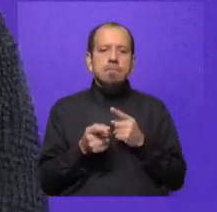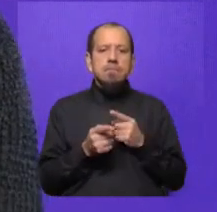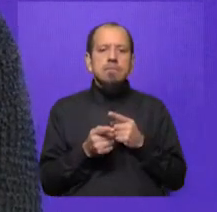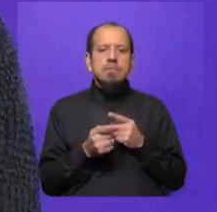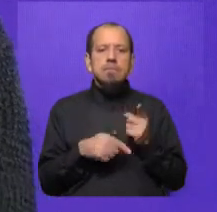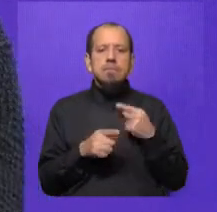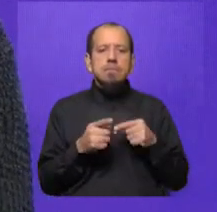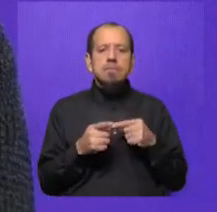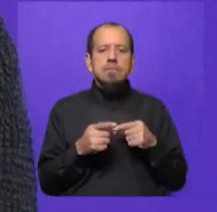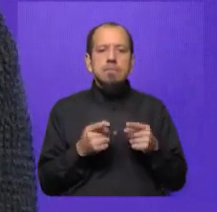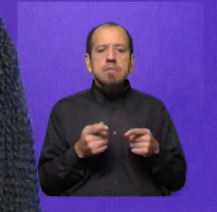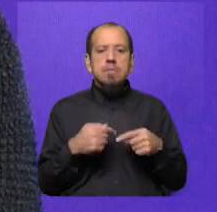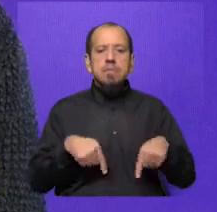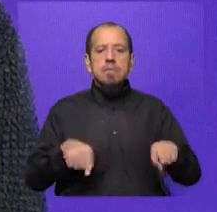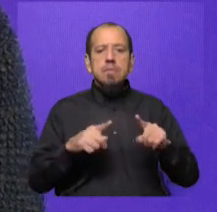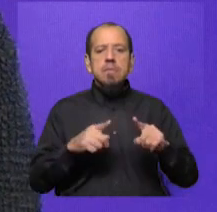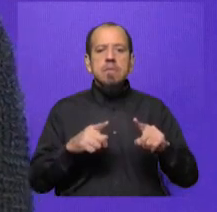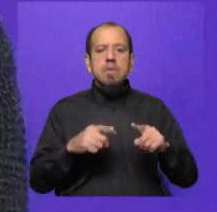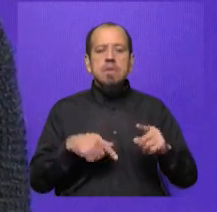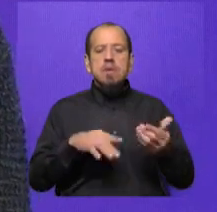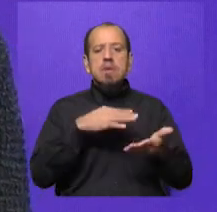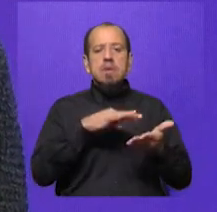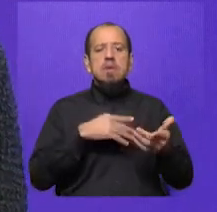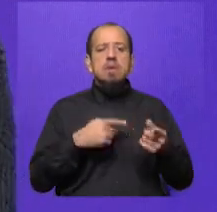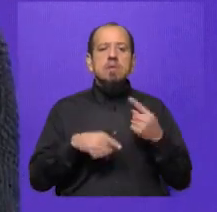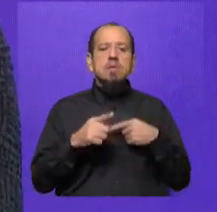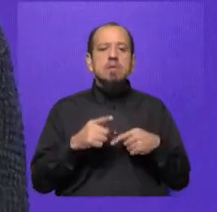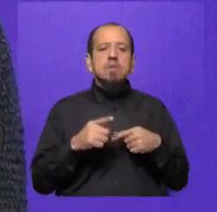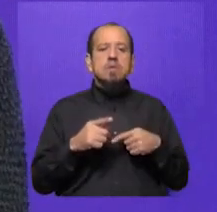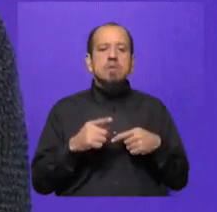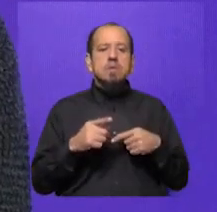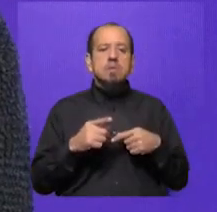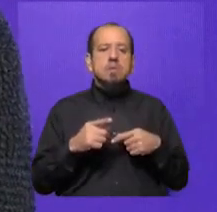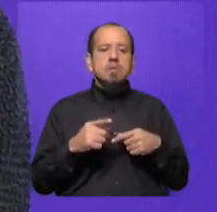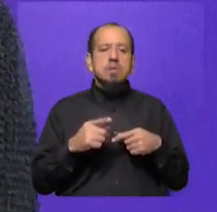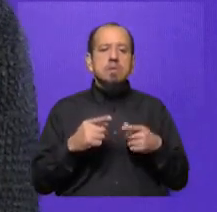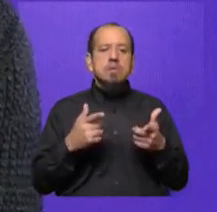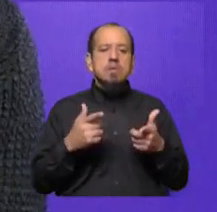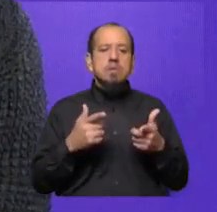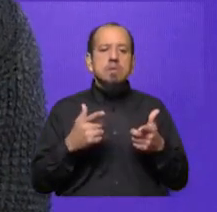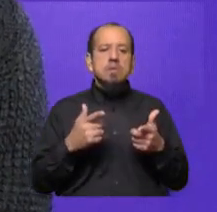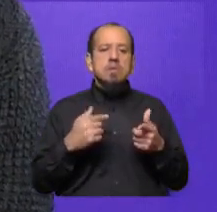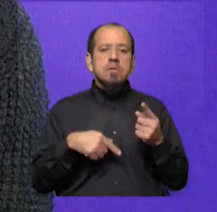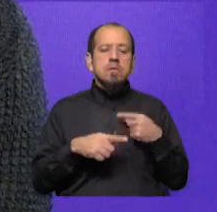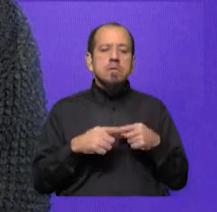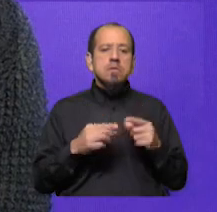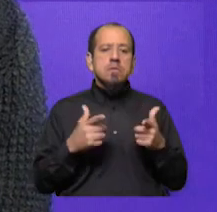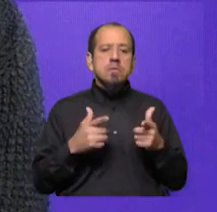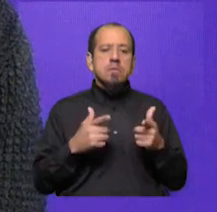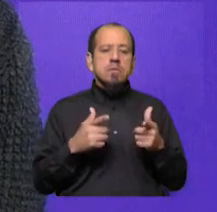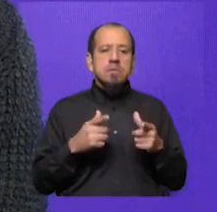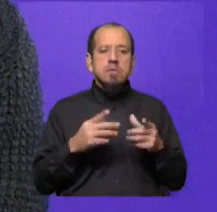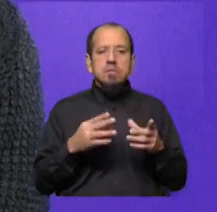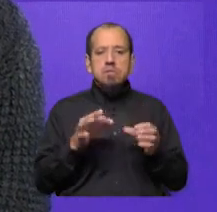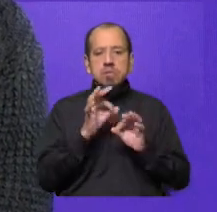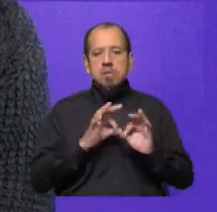coparse de juntarse con colegas de juntarse con lectores o lo que sea sin este individuos sin ninguna pretensión extraña